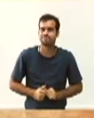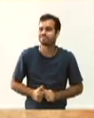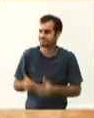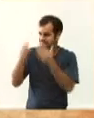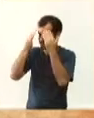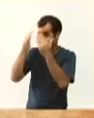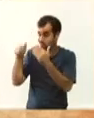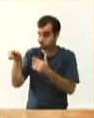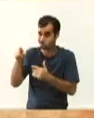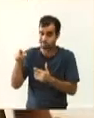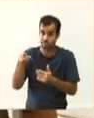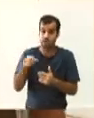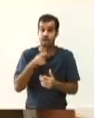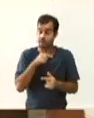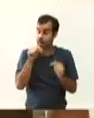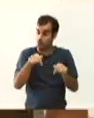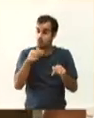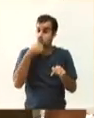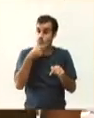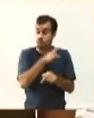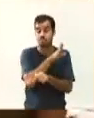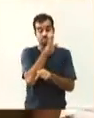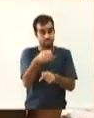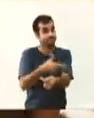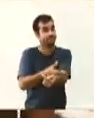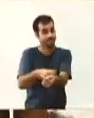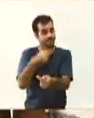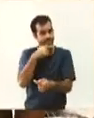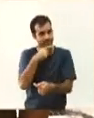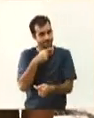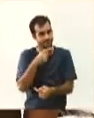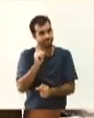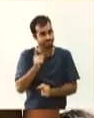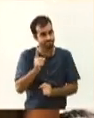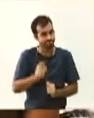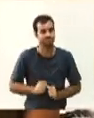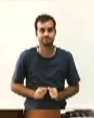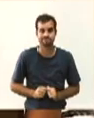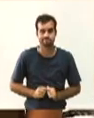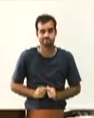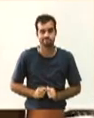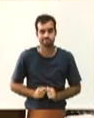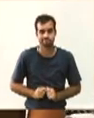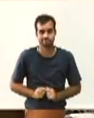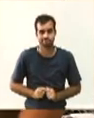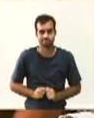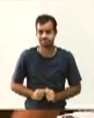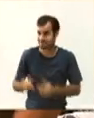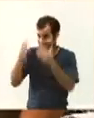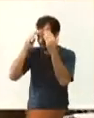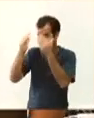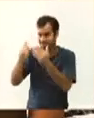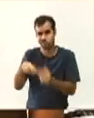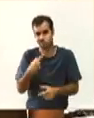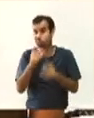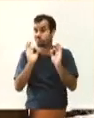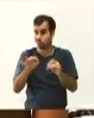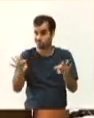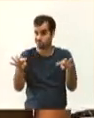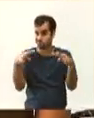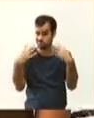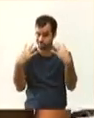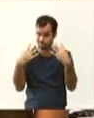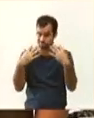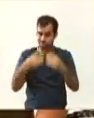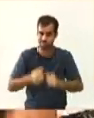pues muchísimas gracias. Si no has donado, esta es tu oportunidad de donar vida. No sabes a cuántas personas puedes ayudar. Gracias de ver. Nosotros seguimos aquí,